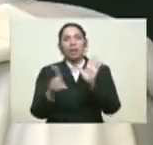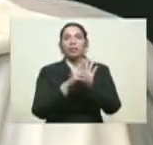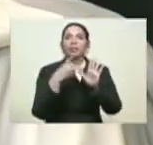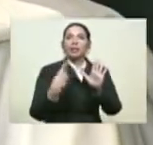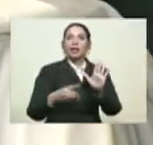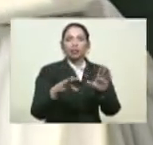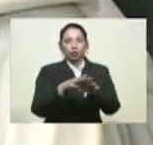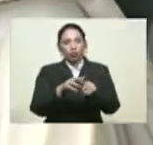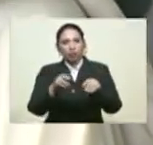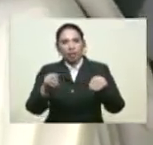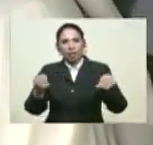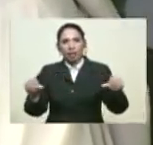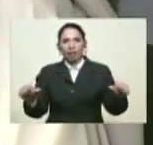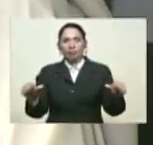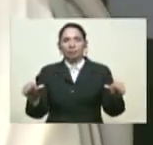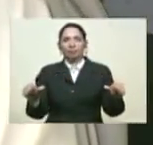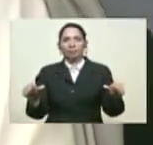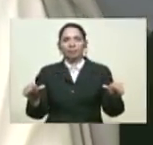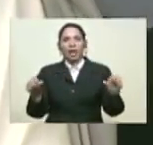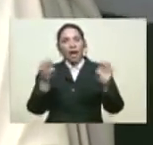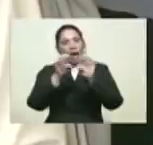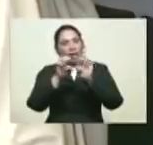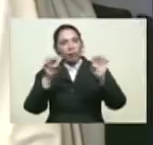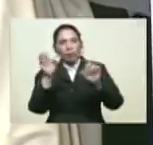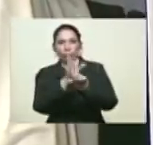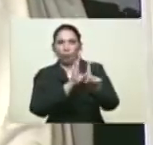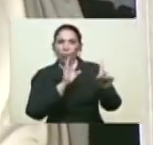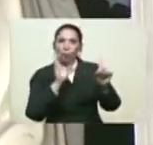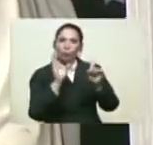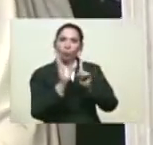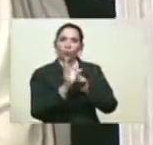tierra, a la educación, a la cultura,